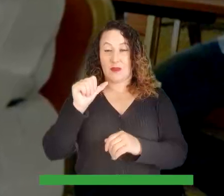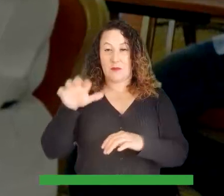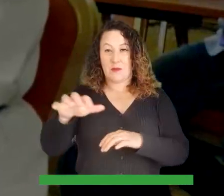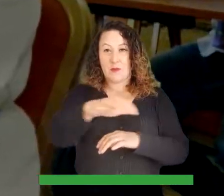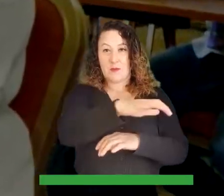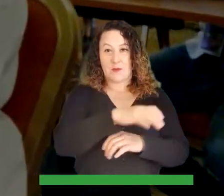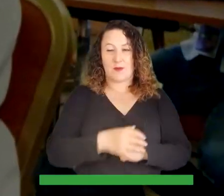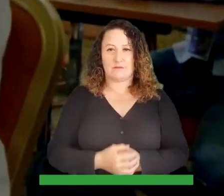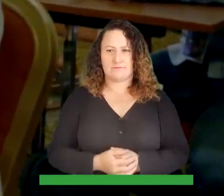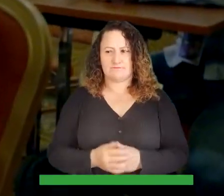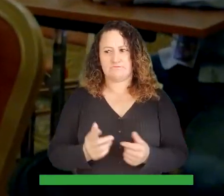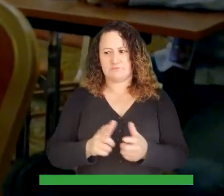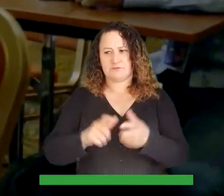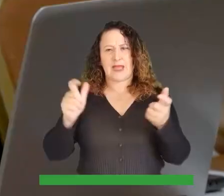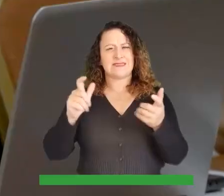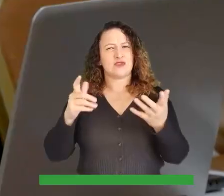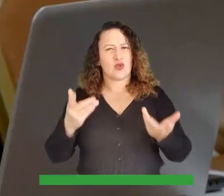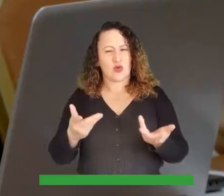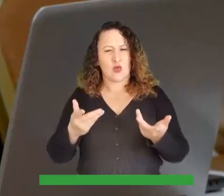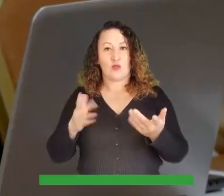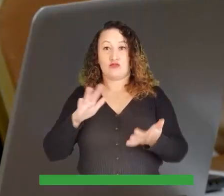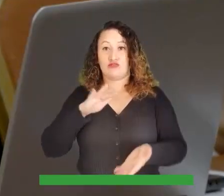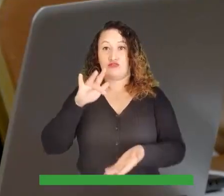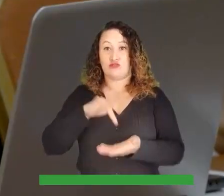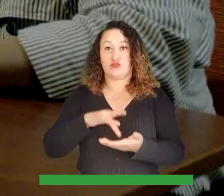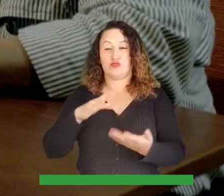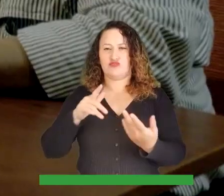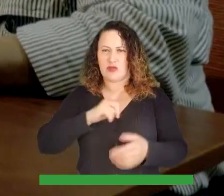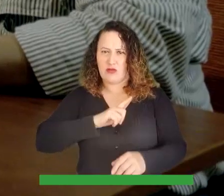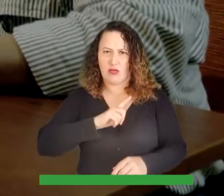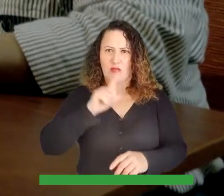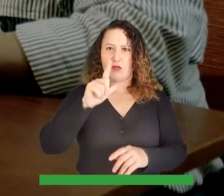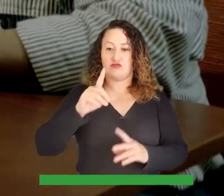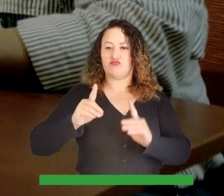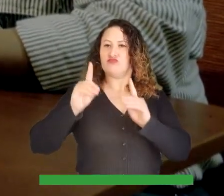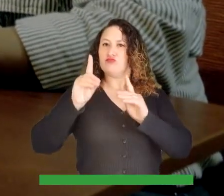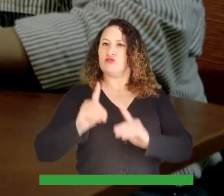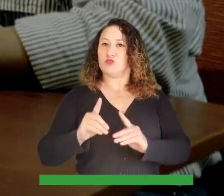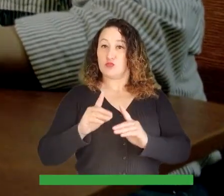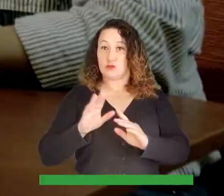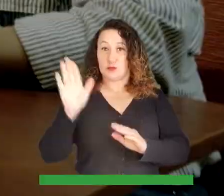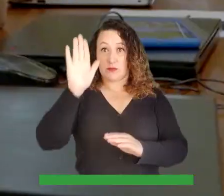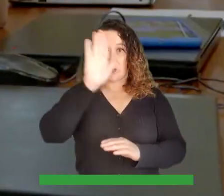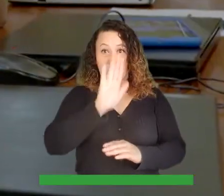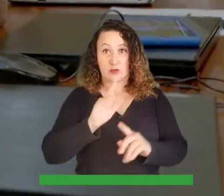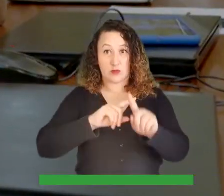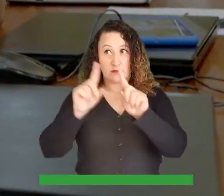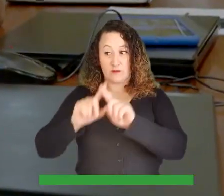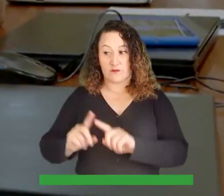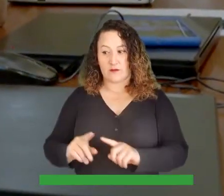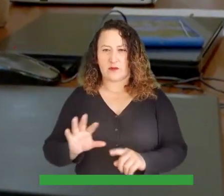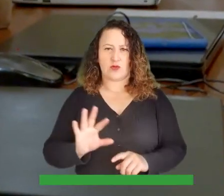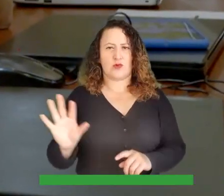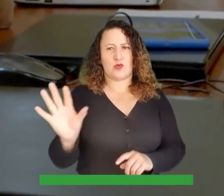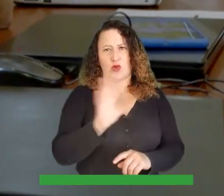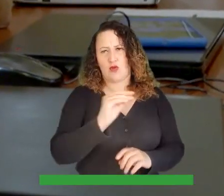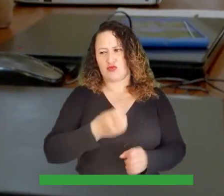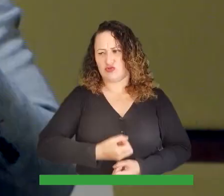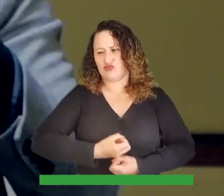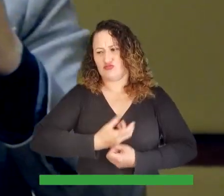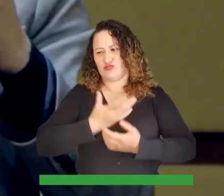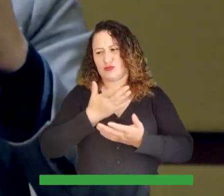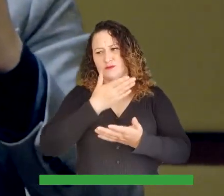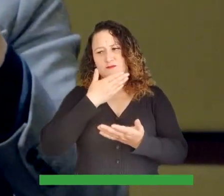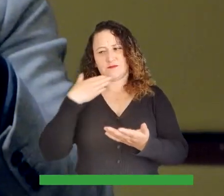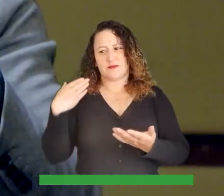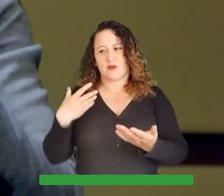muchos están hoy en una posición en la cual pues le están aportando liderazgo, la toma de decisiones en los departamentos. Todos ustedes han dado lo mejor